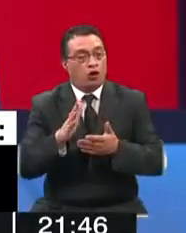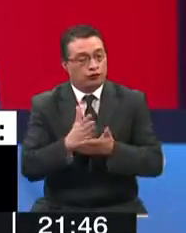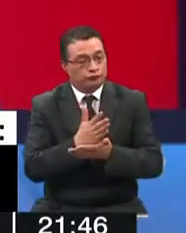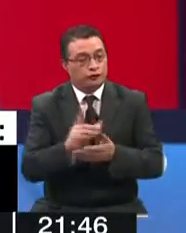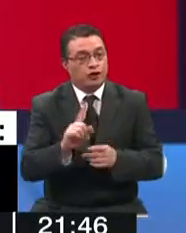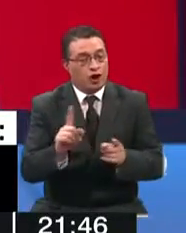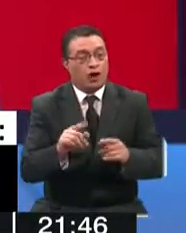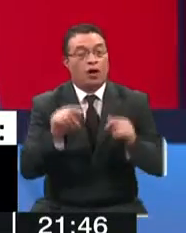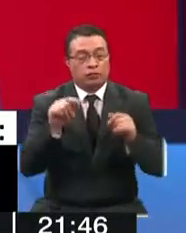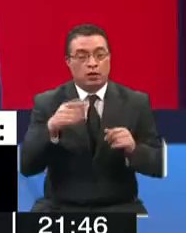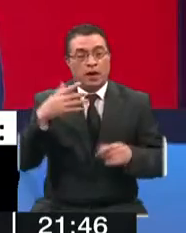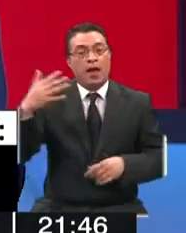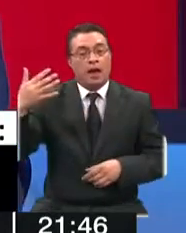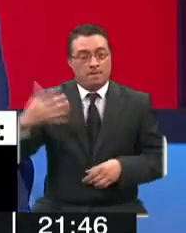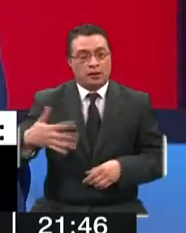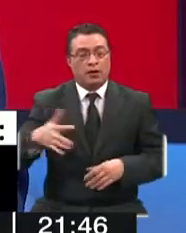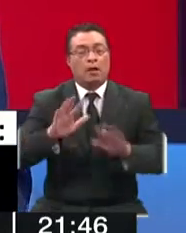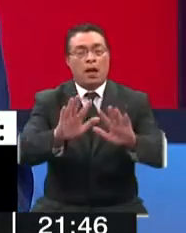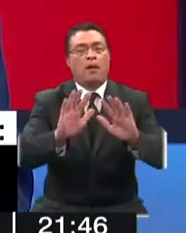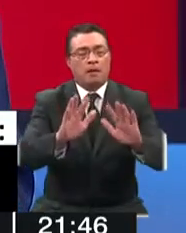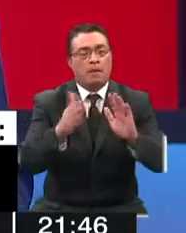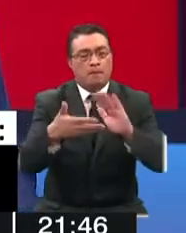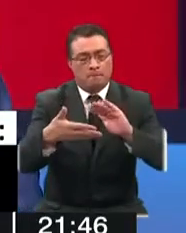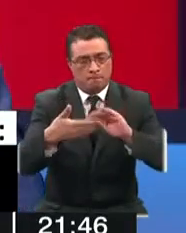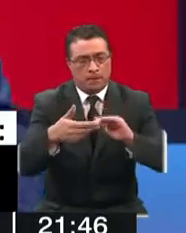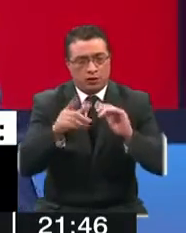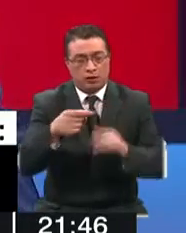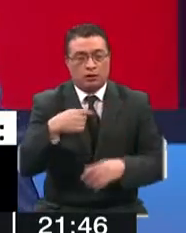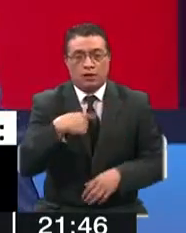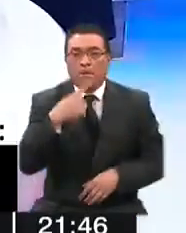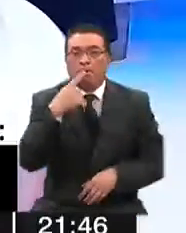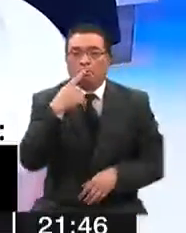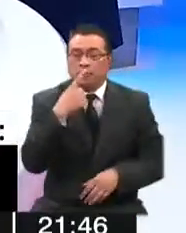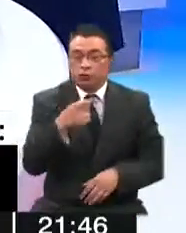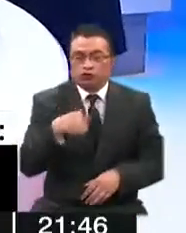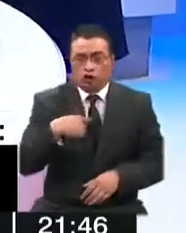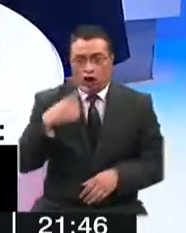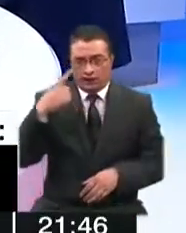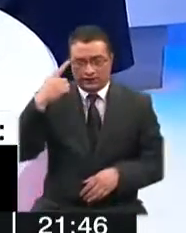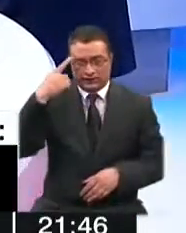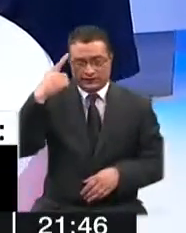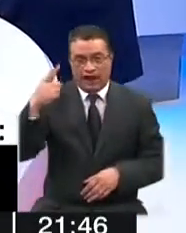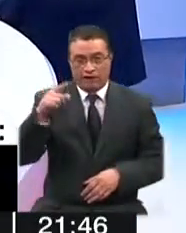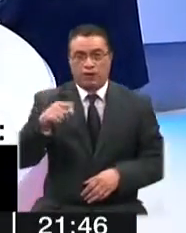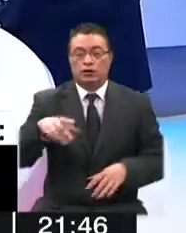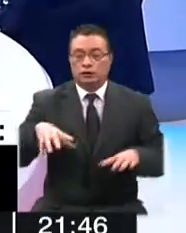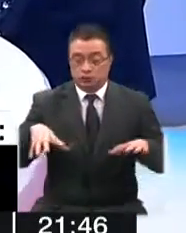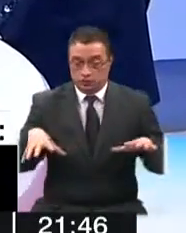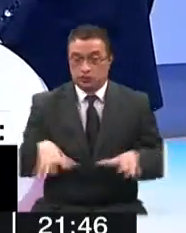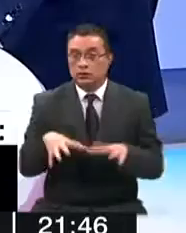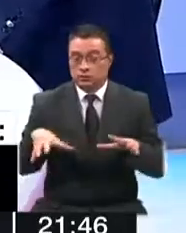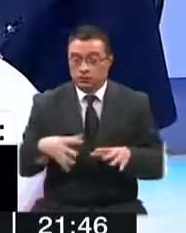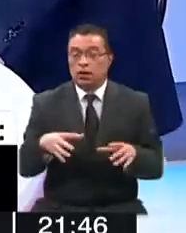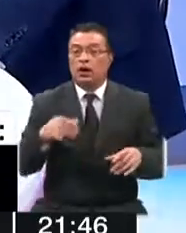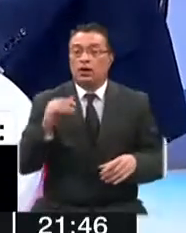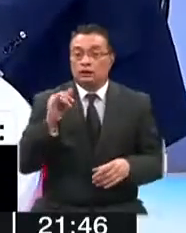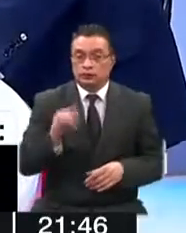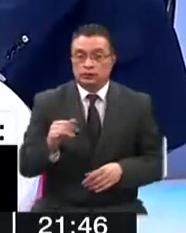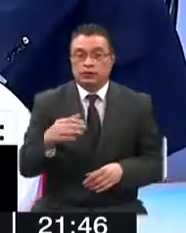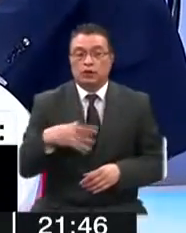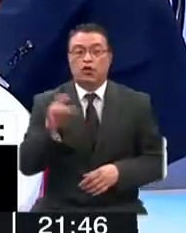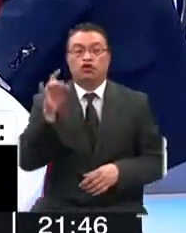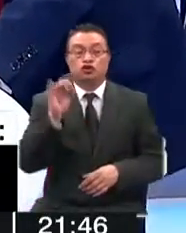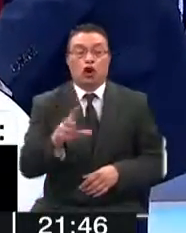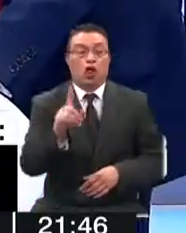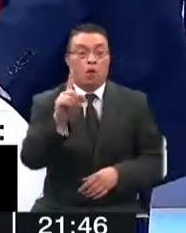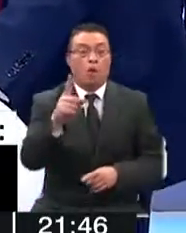relevante que encontremos una solución pronto. Perdón, superintendente, pero que la pregunta fue más precisa. Yo sé que están empeñados, me imagino, en que sea solo un